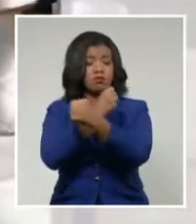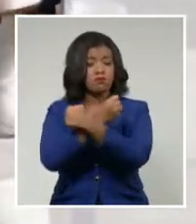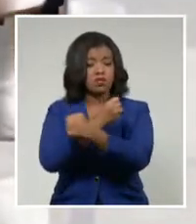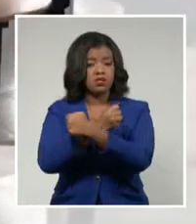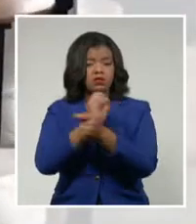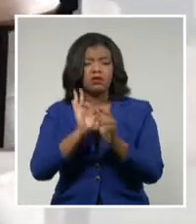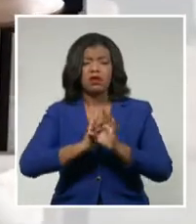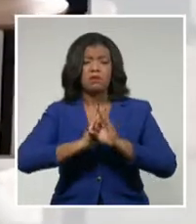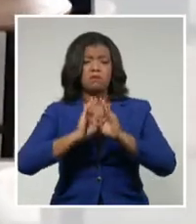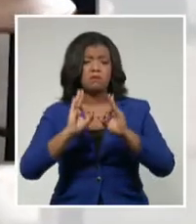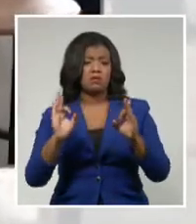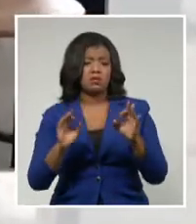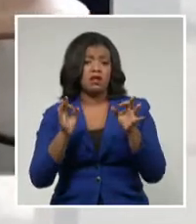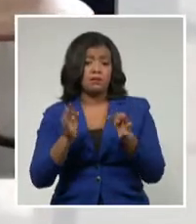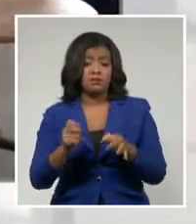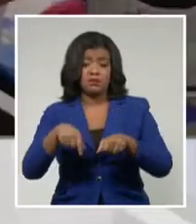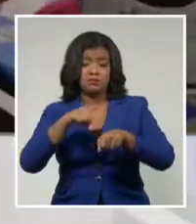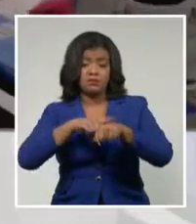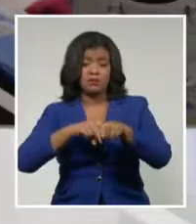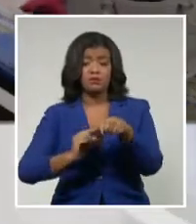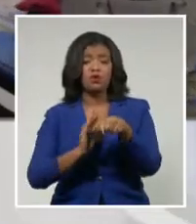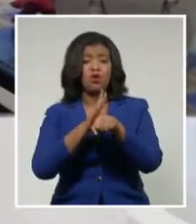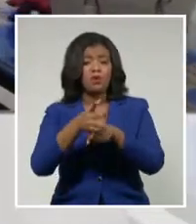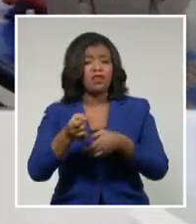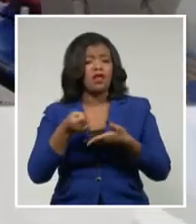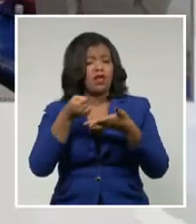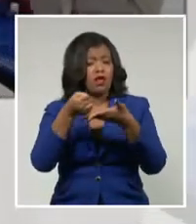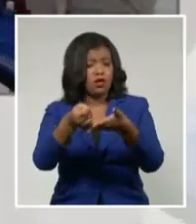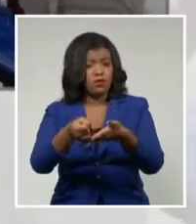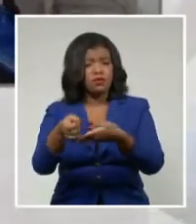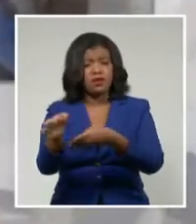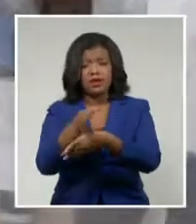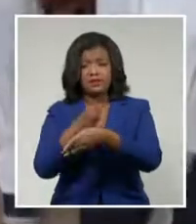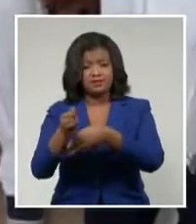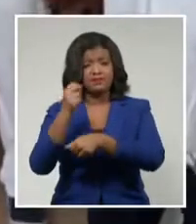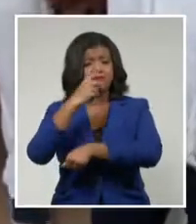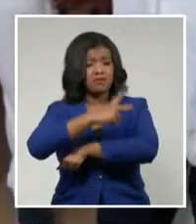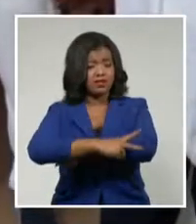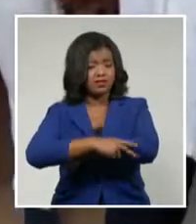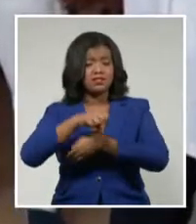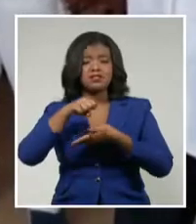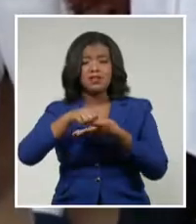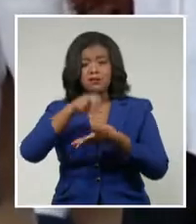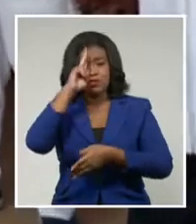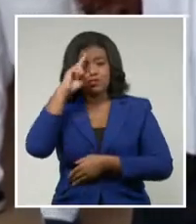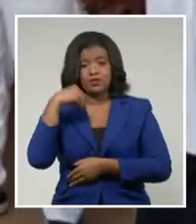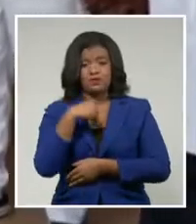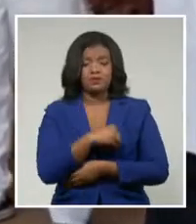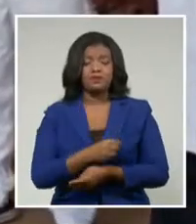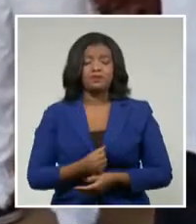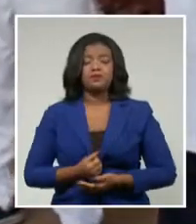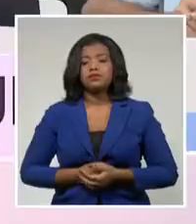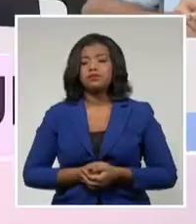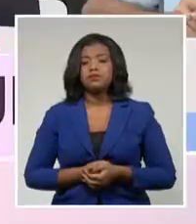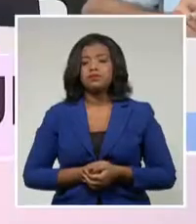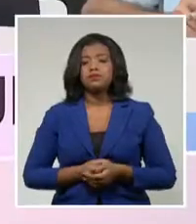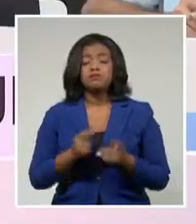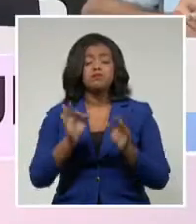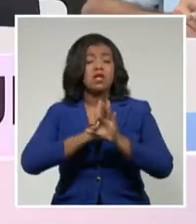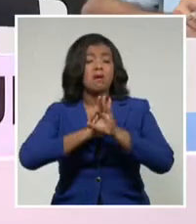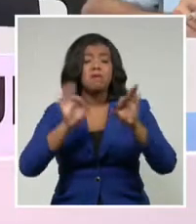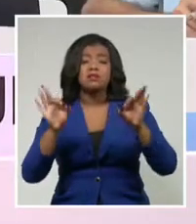especialmente en el contexto de la actual pandemia en materia de salud y servicios médicos. Especial mención merece el segmento